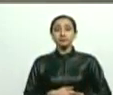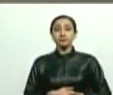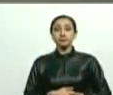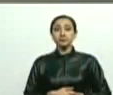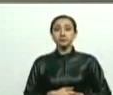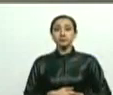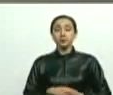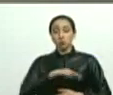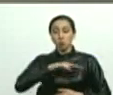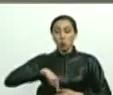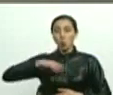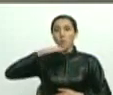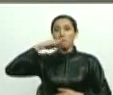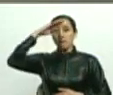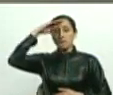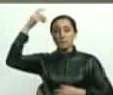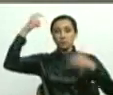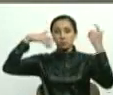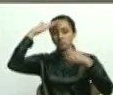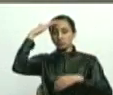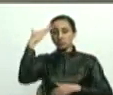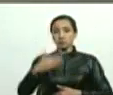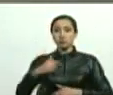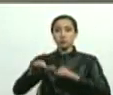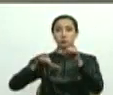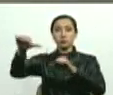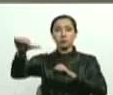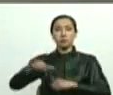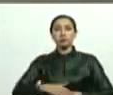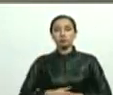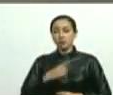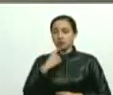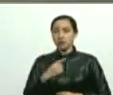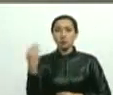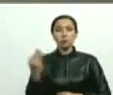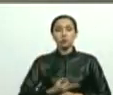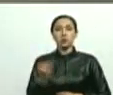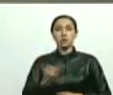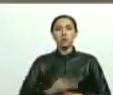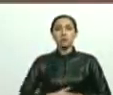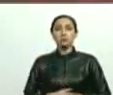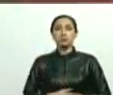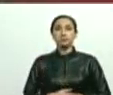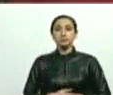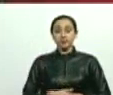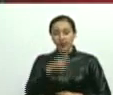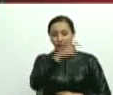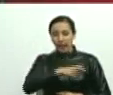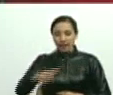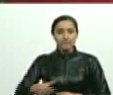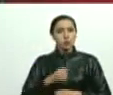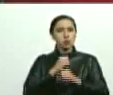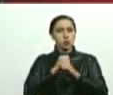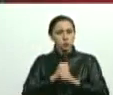padre, comandante supremo Hugo Chávez, siempre lo dijo. Aquellos que aspiren